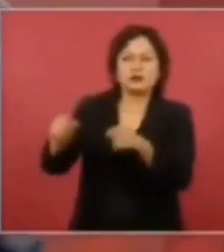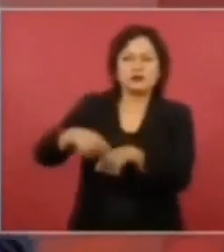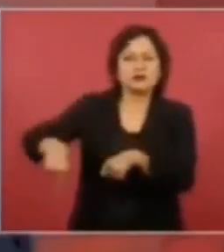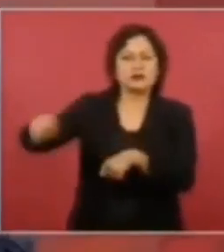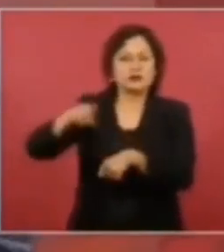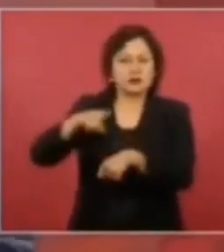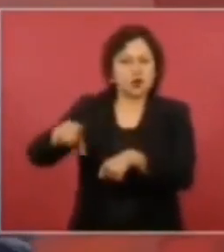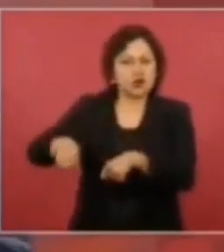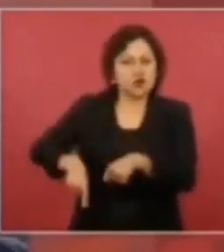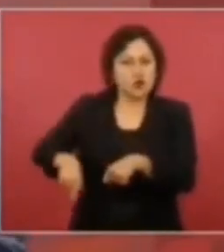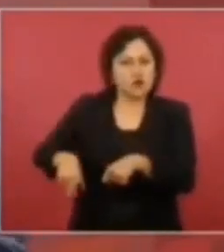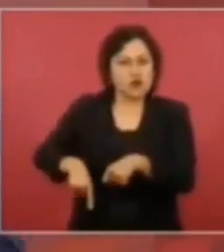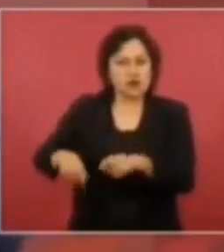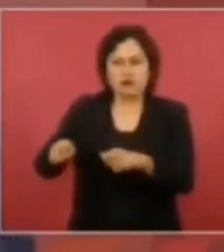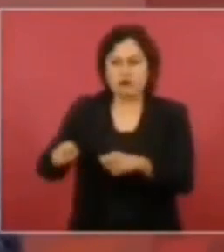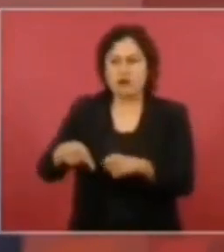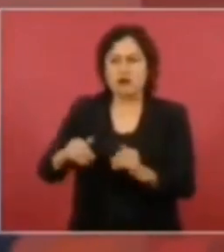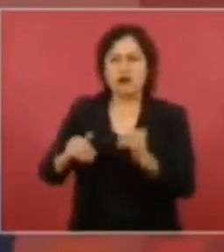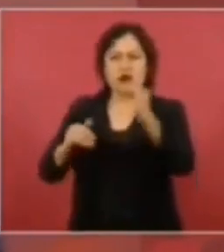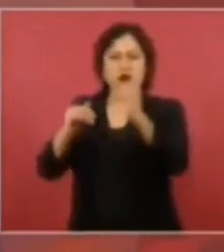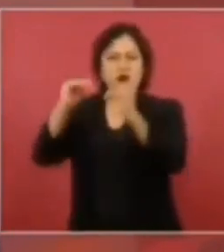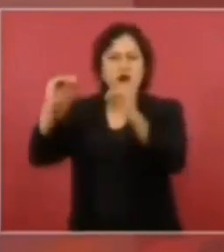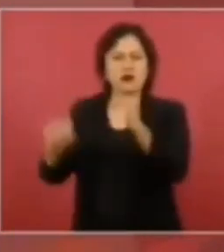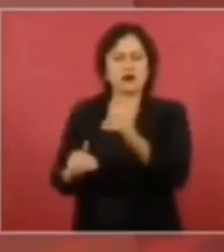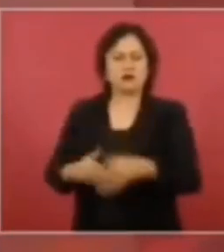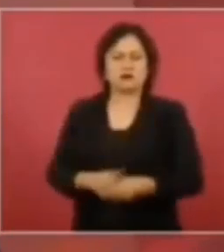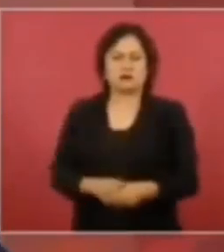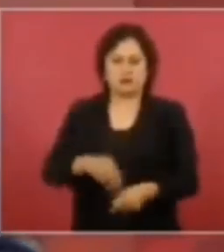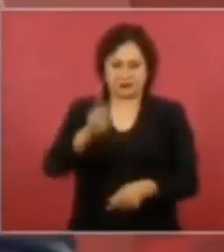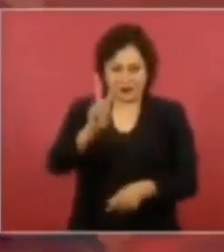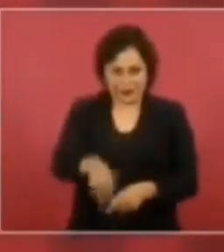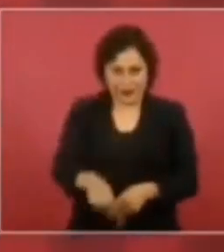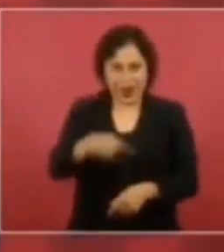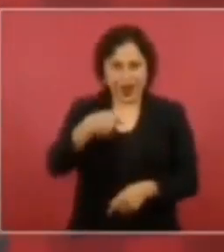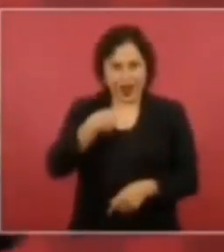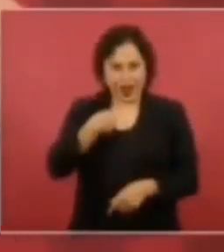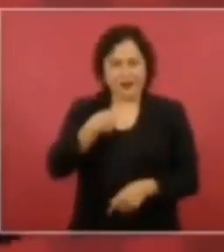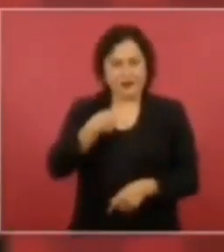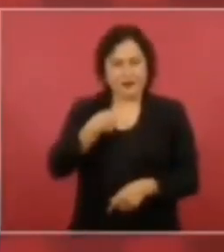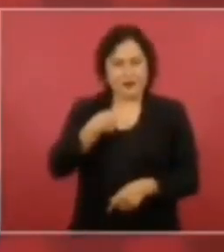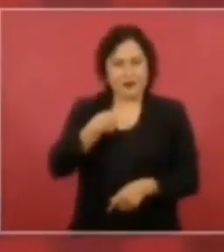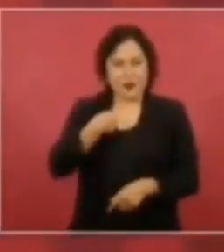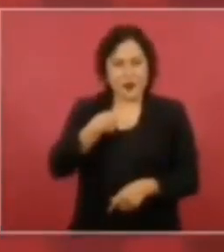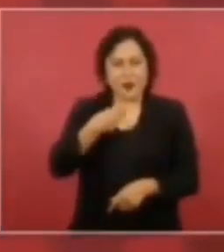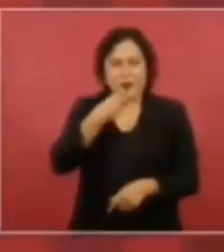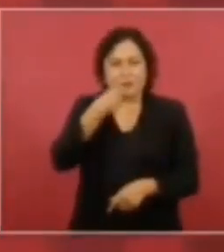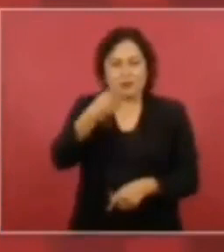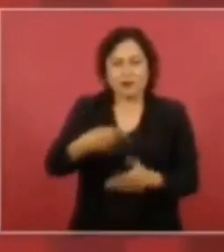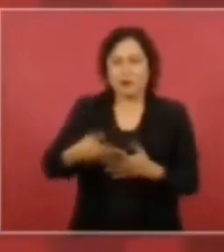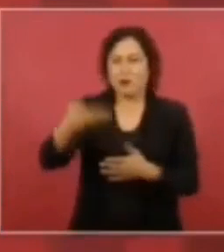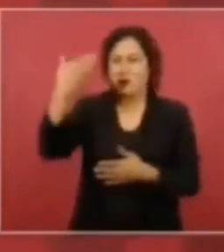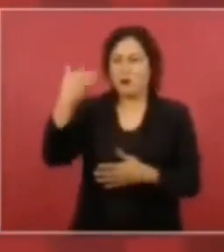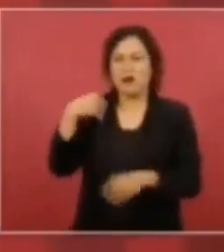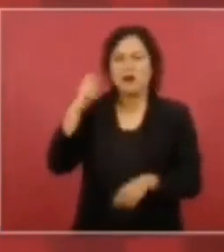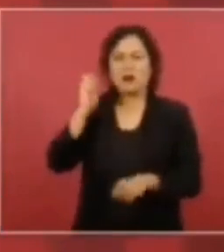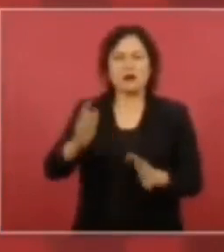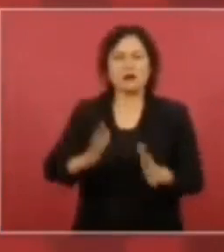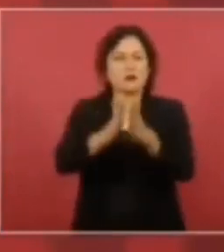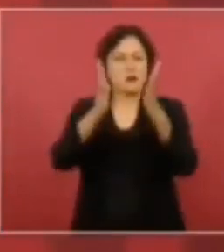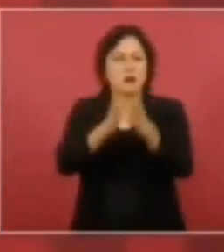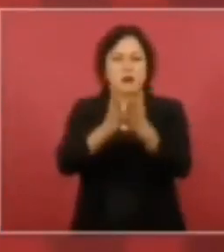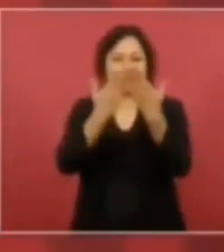En la práctica, lo he dicho, no había una democracia en sentido estricto, era